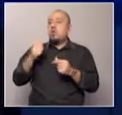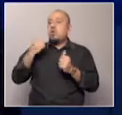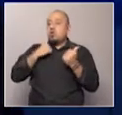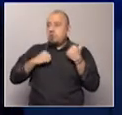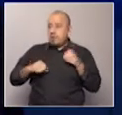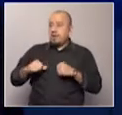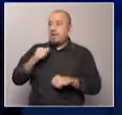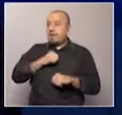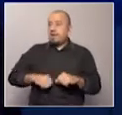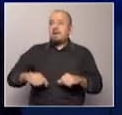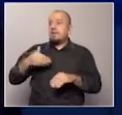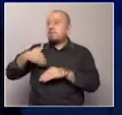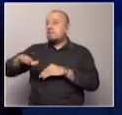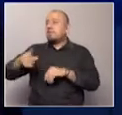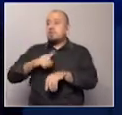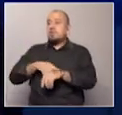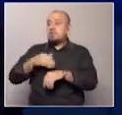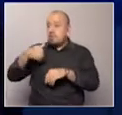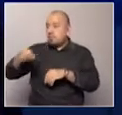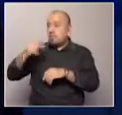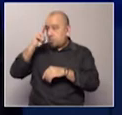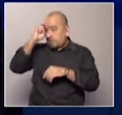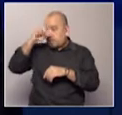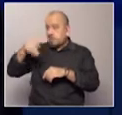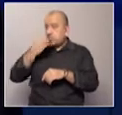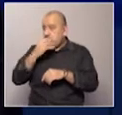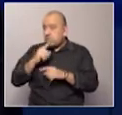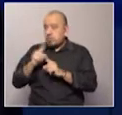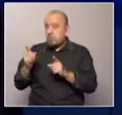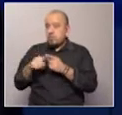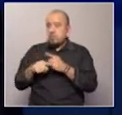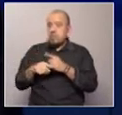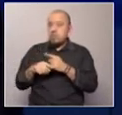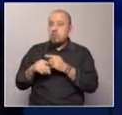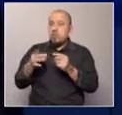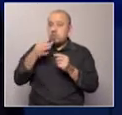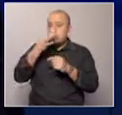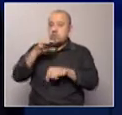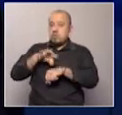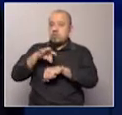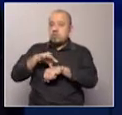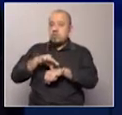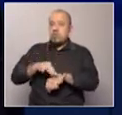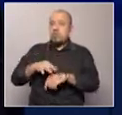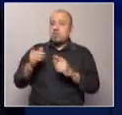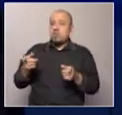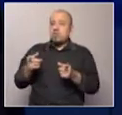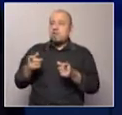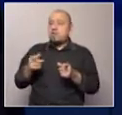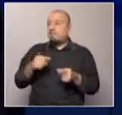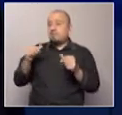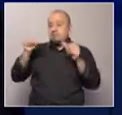operar y lo tienen muchísimo tiempo el hospital tampoco es bueno es hoy día troje niko comisión los medios los médicos es peor el remedio que la enfermedad